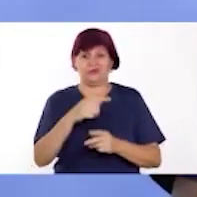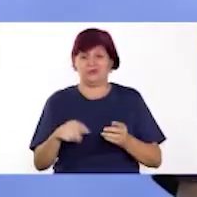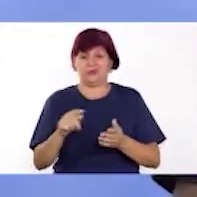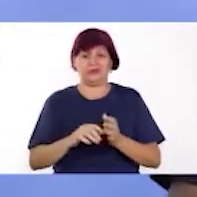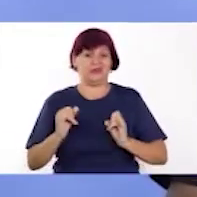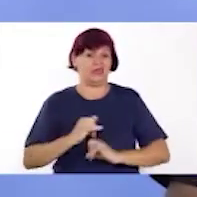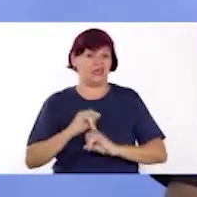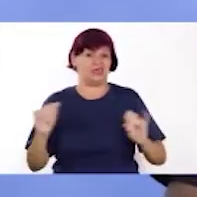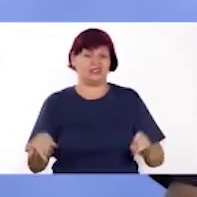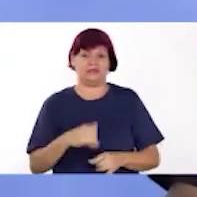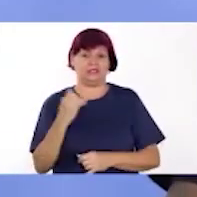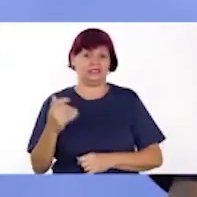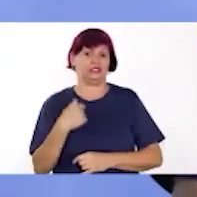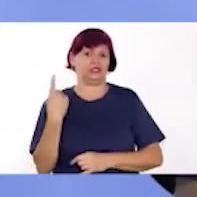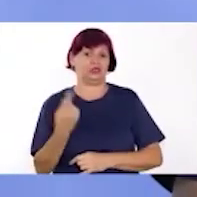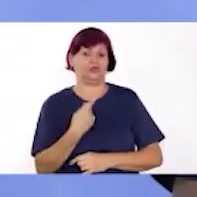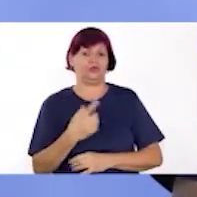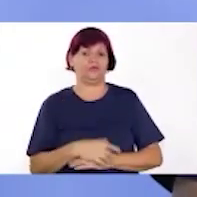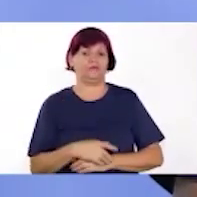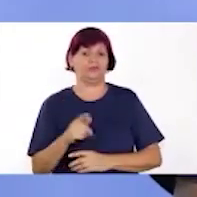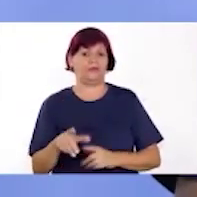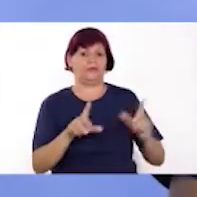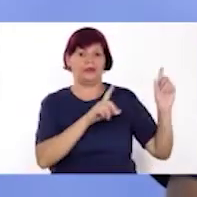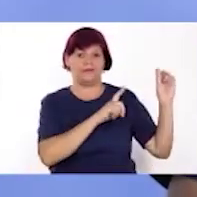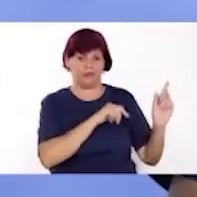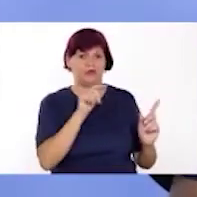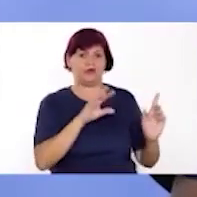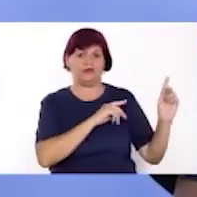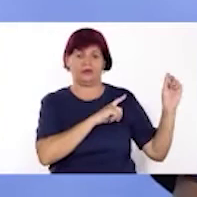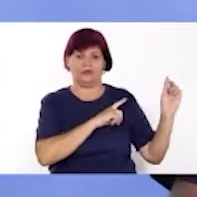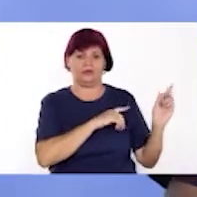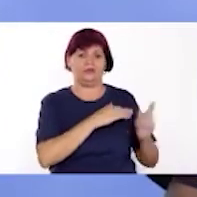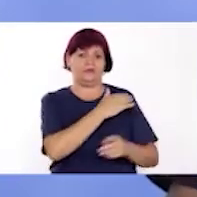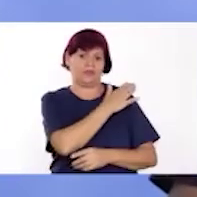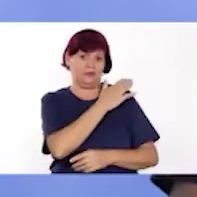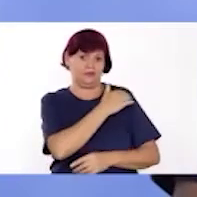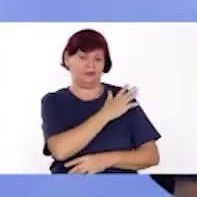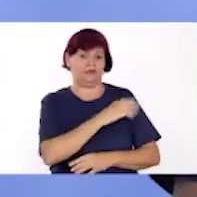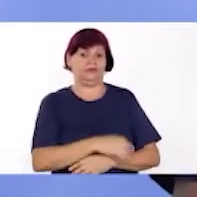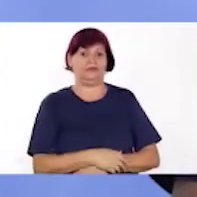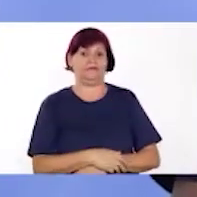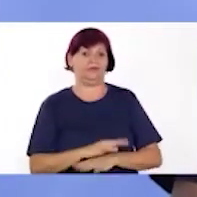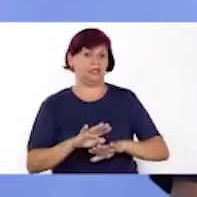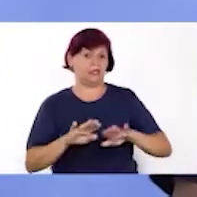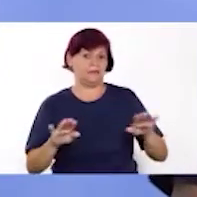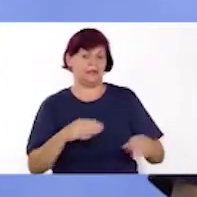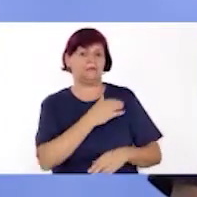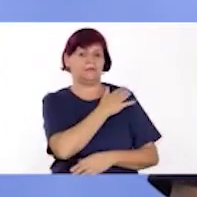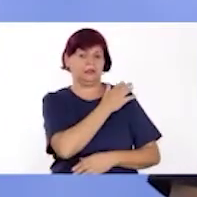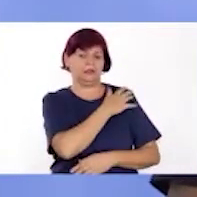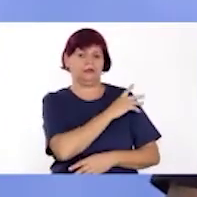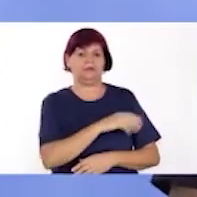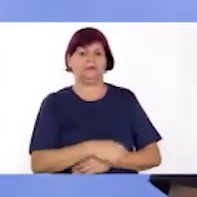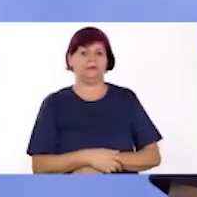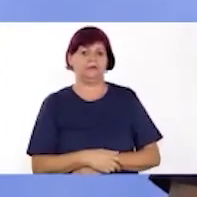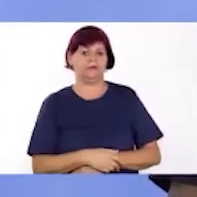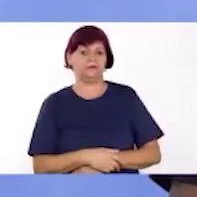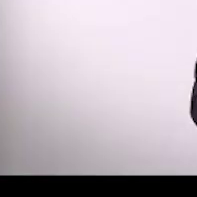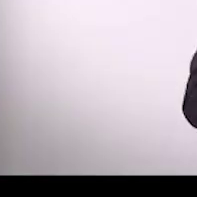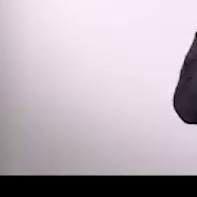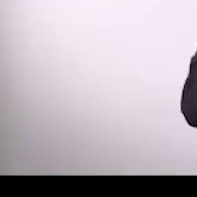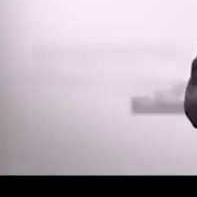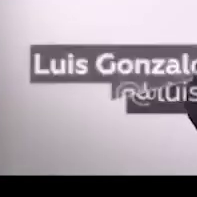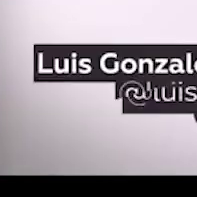las democracias y las independencias de estos países. Veamos a continuación el video que aborda este aspecto de las bases